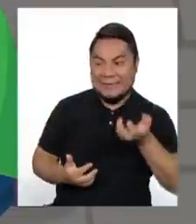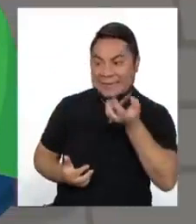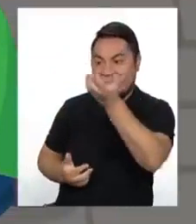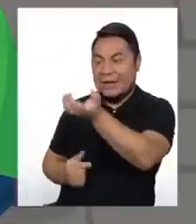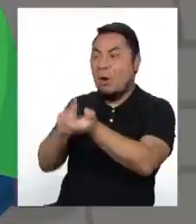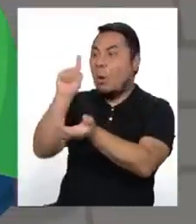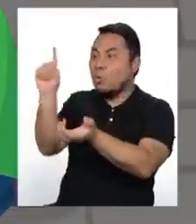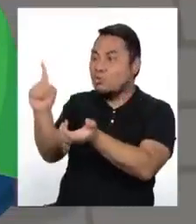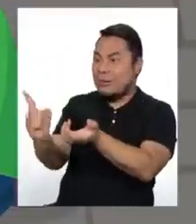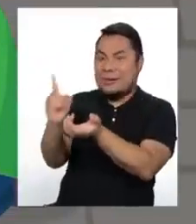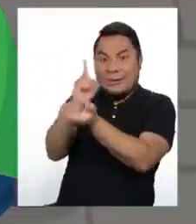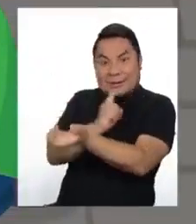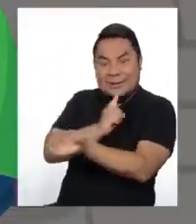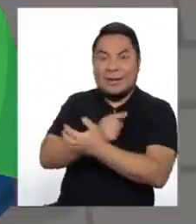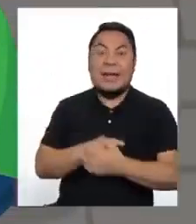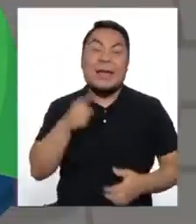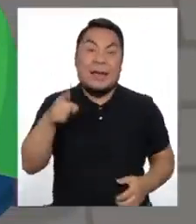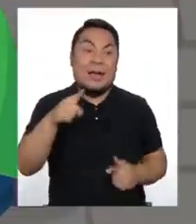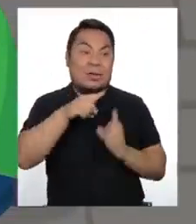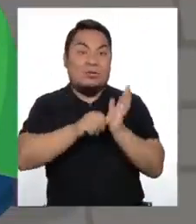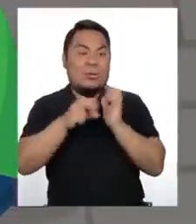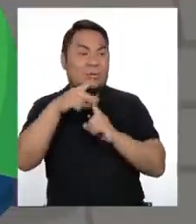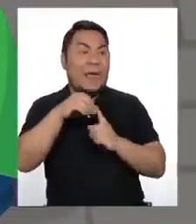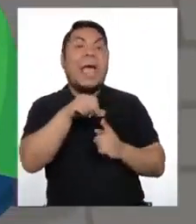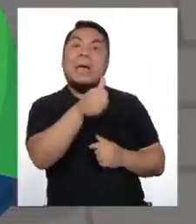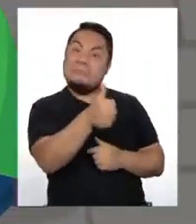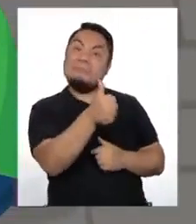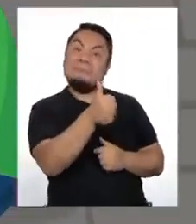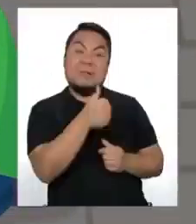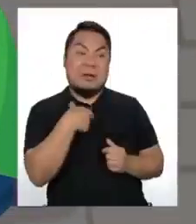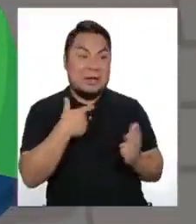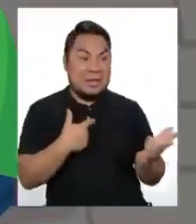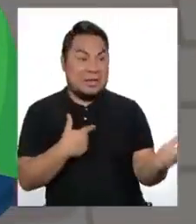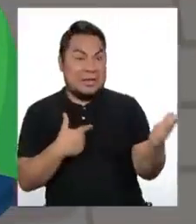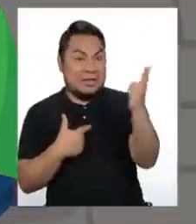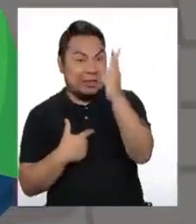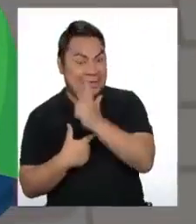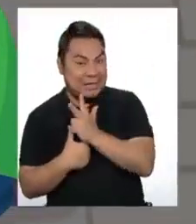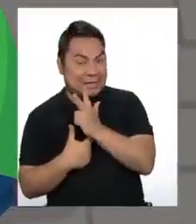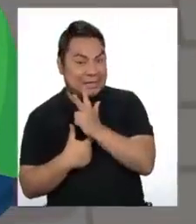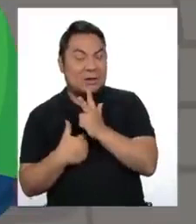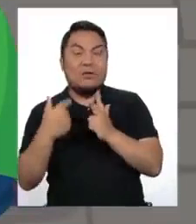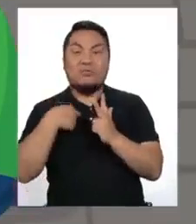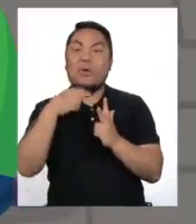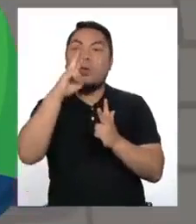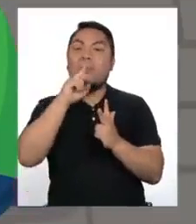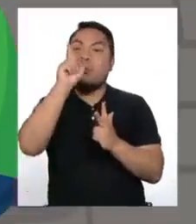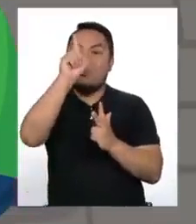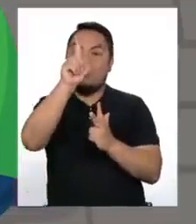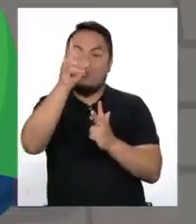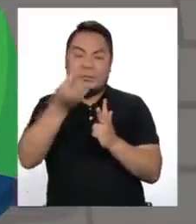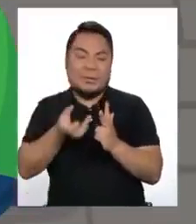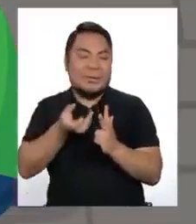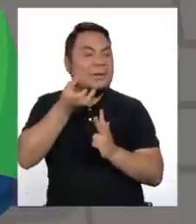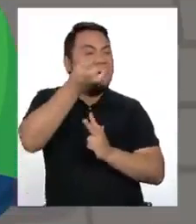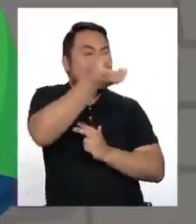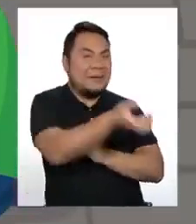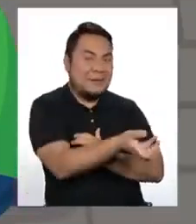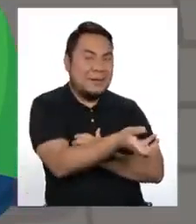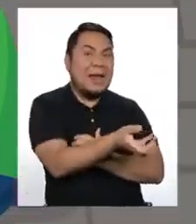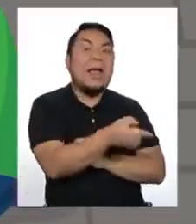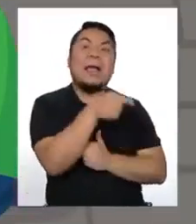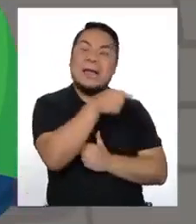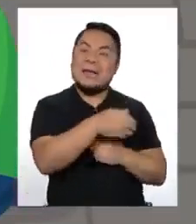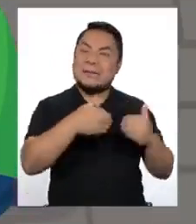parecido una mejor propuesta y acepta. Por cada piedra roja que Tomás le dé a Andrea, ella